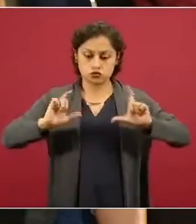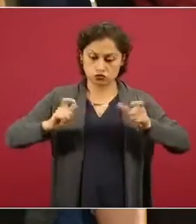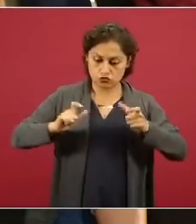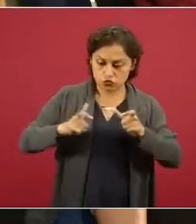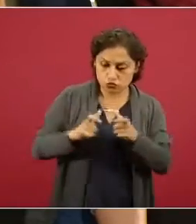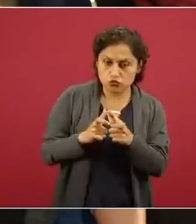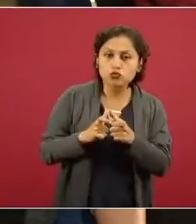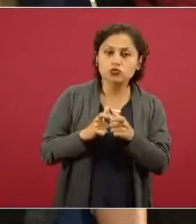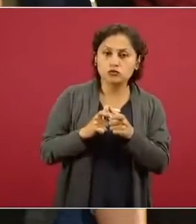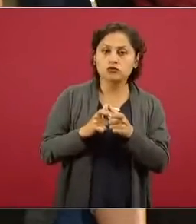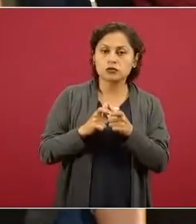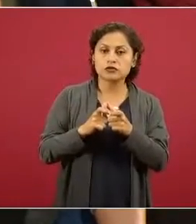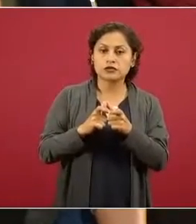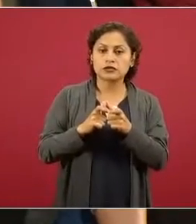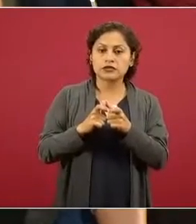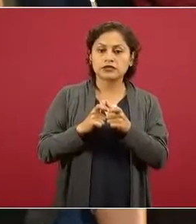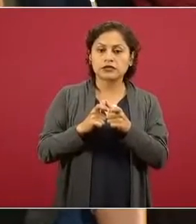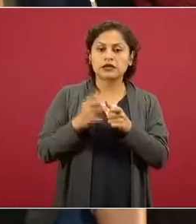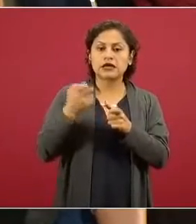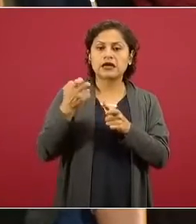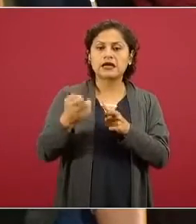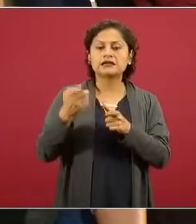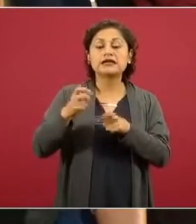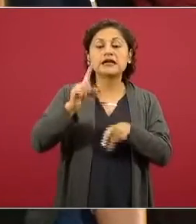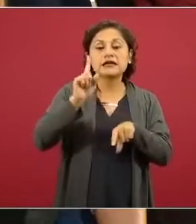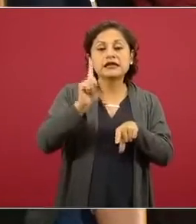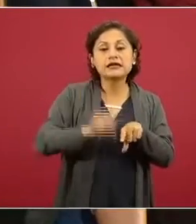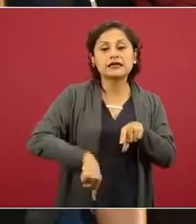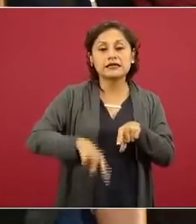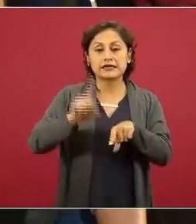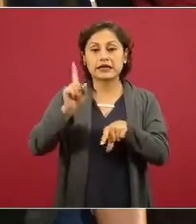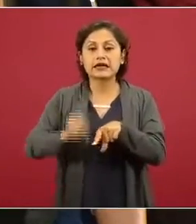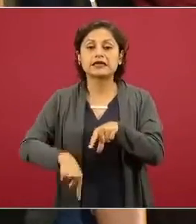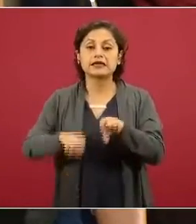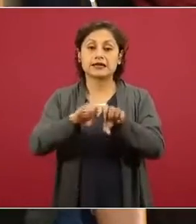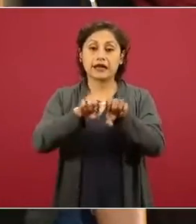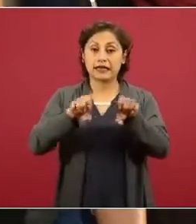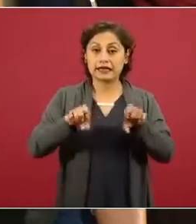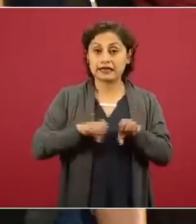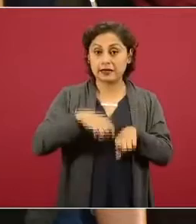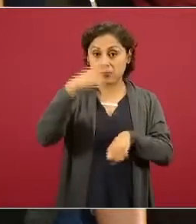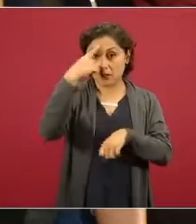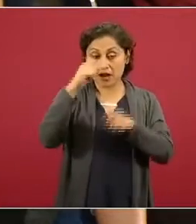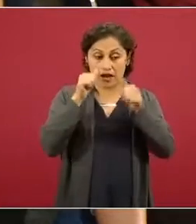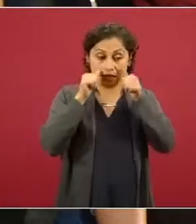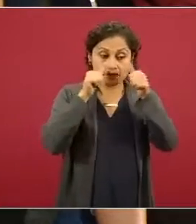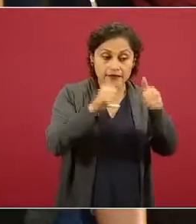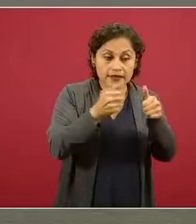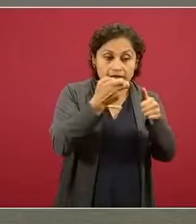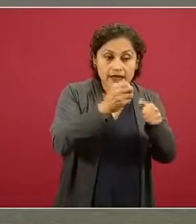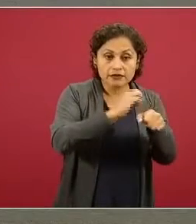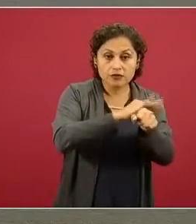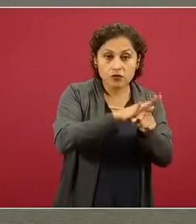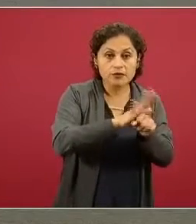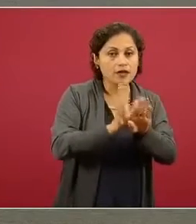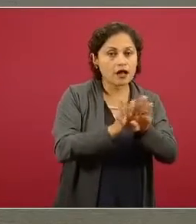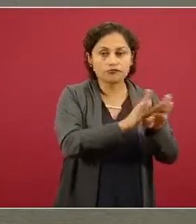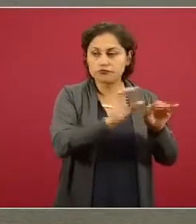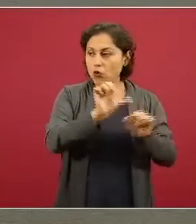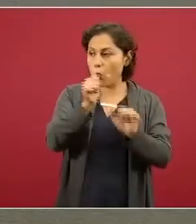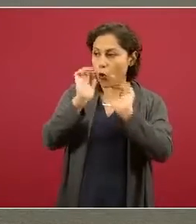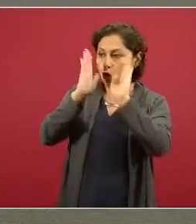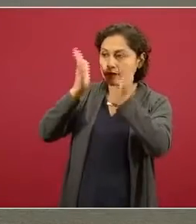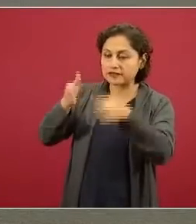quitando, digamos, la palabra no es desmantelamiento, pero sí estaban quitando para darle paso a otros casos de enfermedades? Con esta